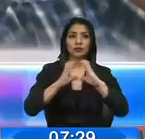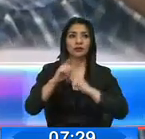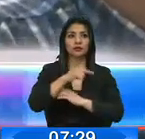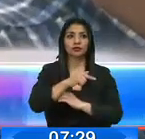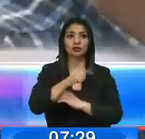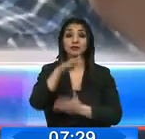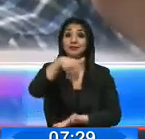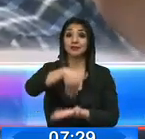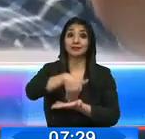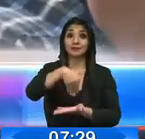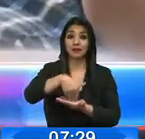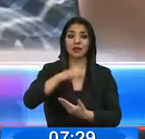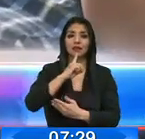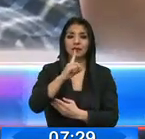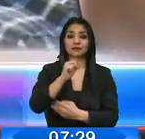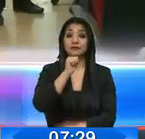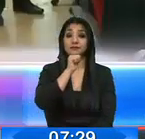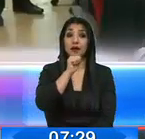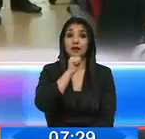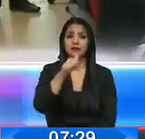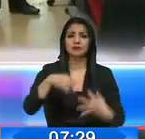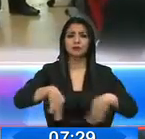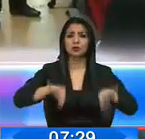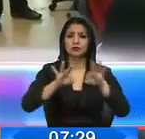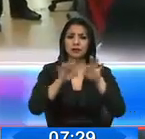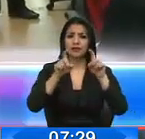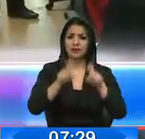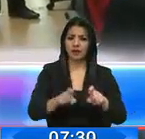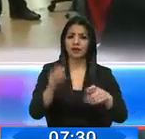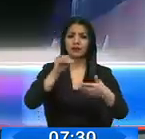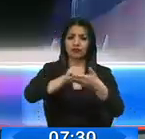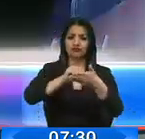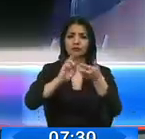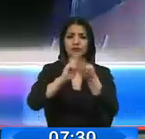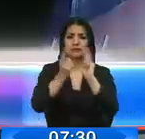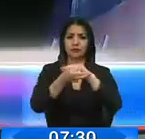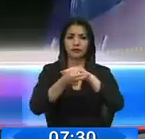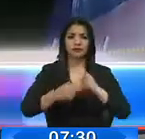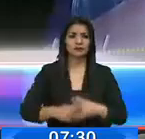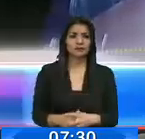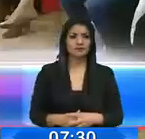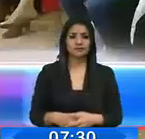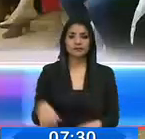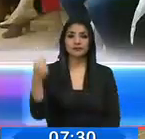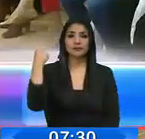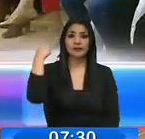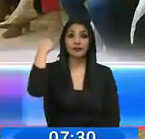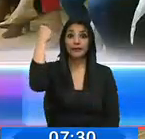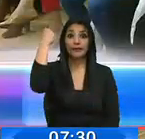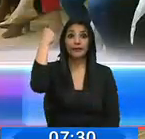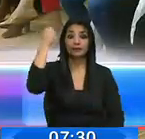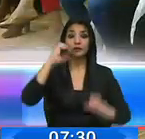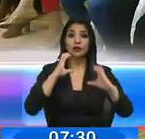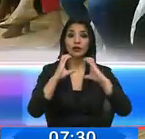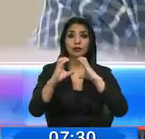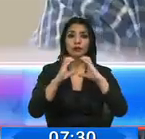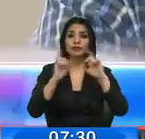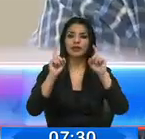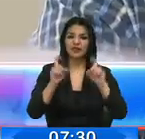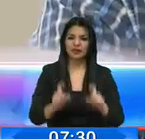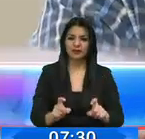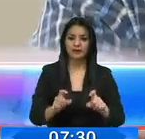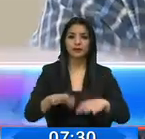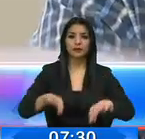Universidad Central, hay un aspecto fundamental que debe estar presente en las reformas: garantizar el derecho al ejercicio de la comunicación. Y